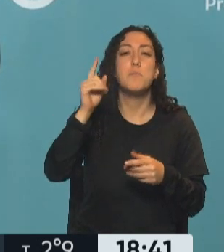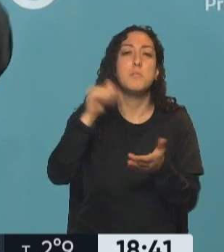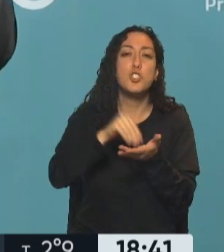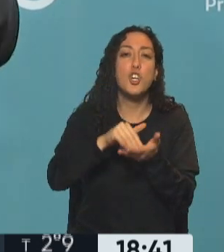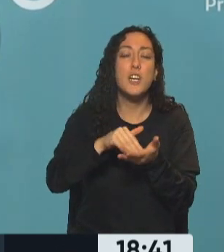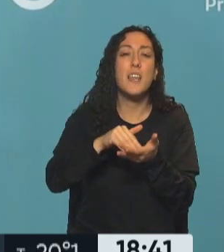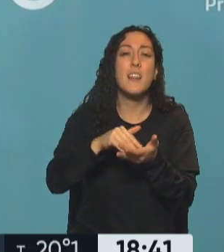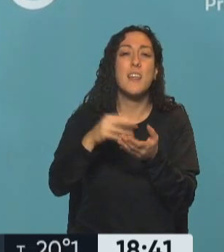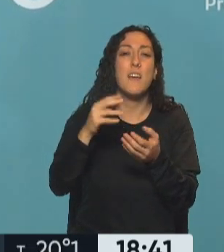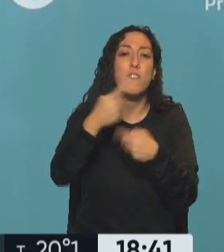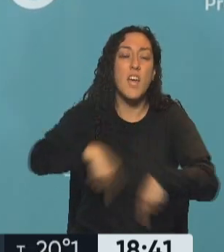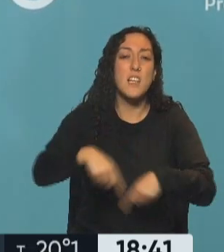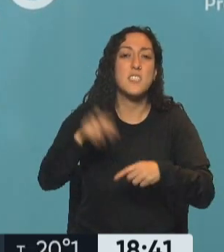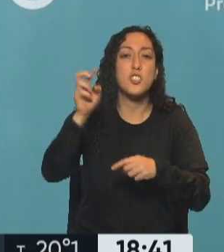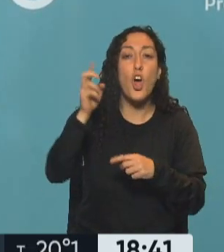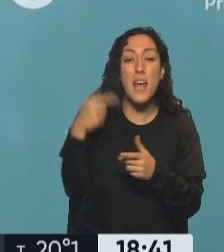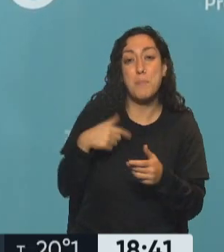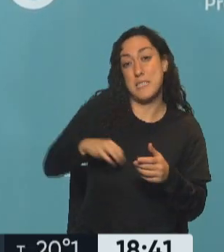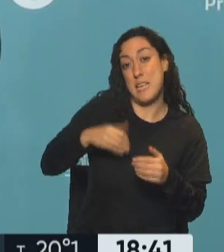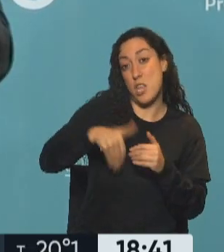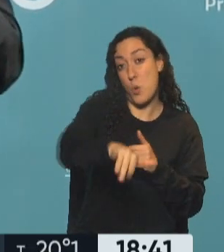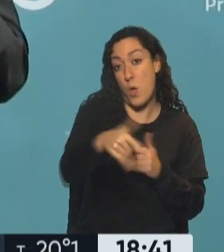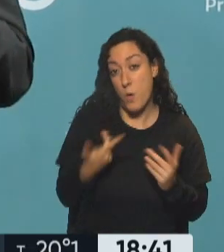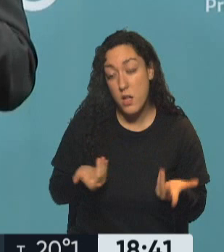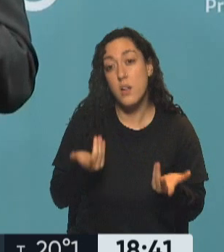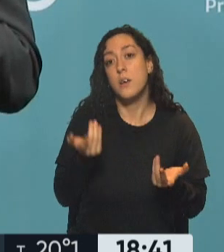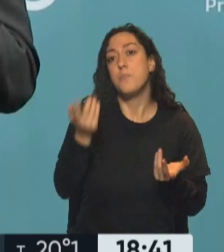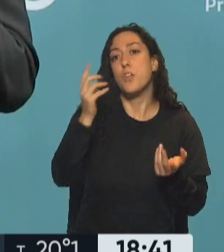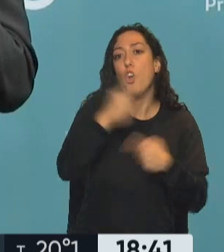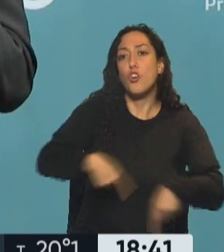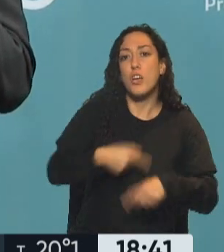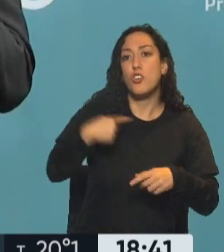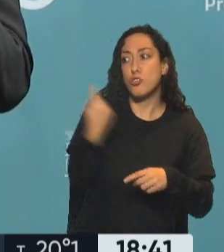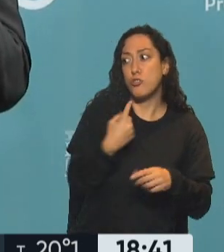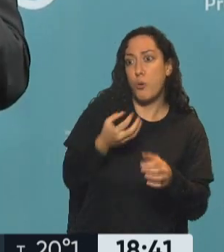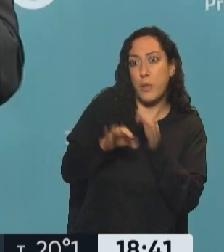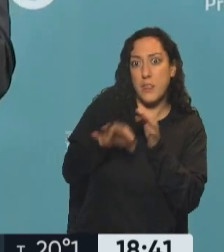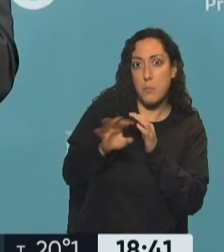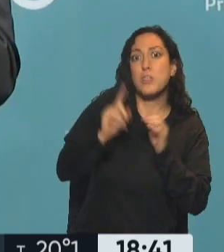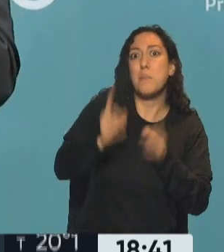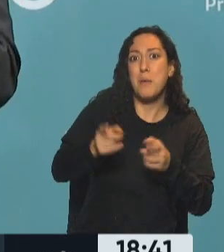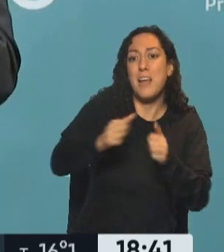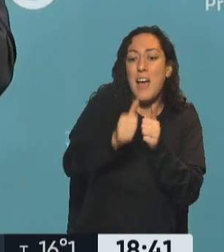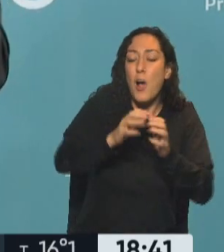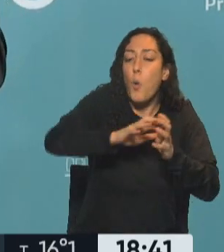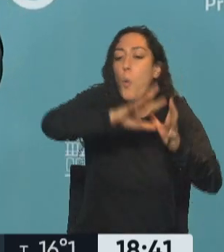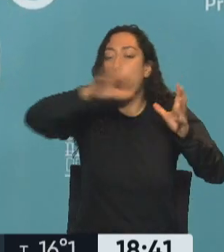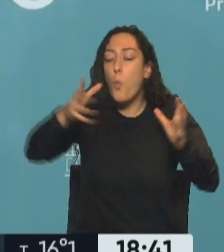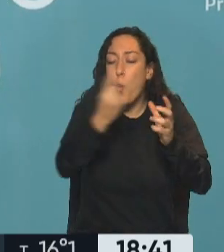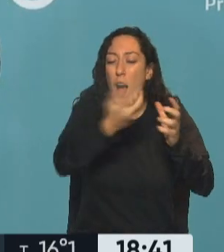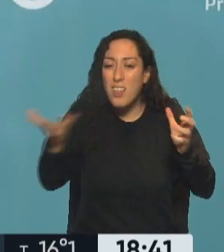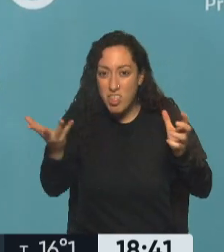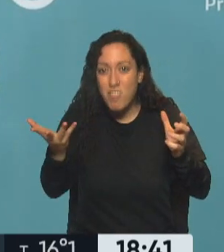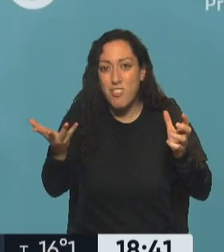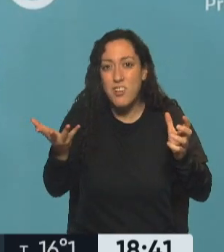año. Y no solamente por el aumento de los precios de lo que la Argentina vende, sino también por el aumento de los volúmenes. Es decir, que vemos al país en la senda del progreso